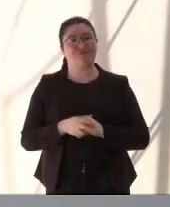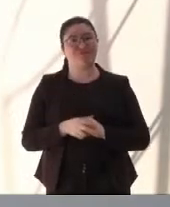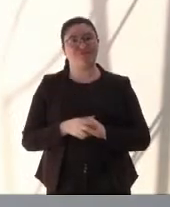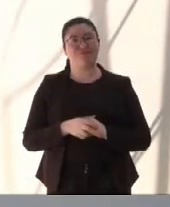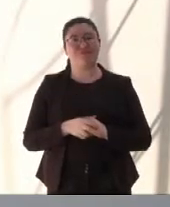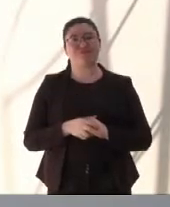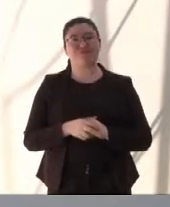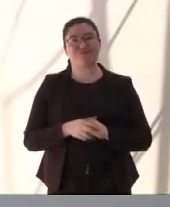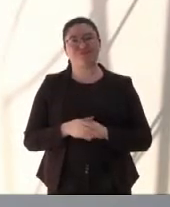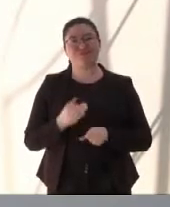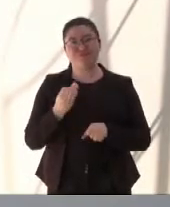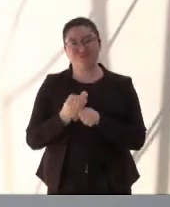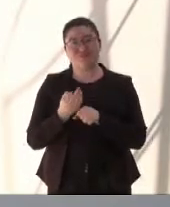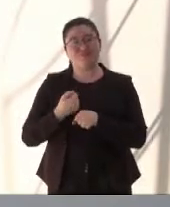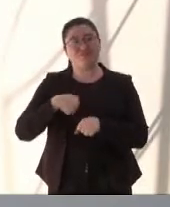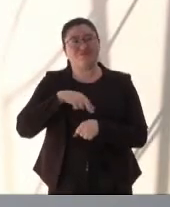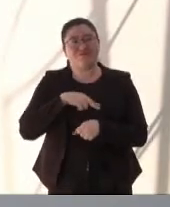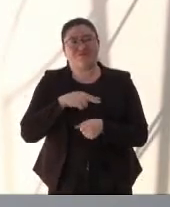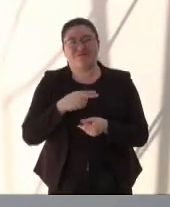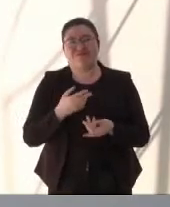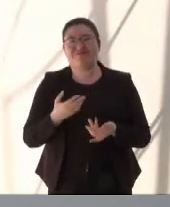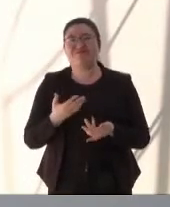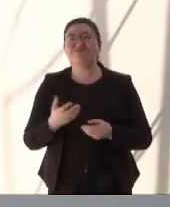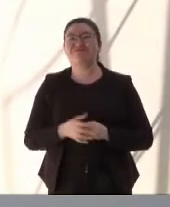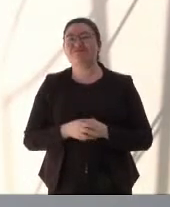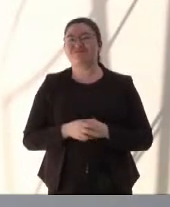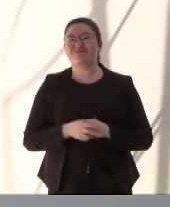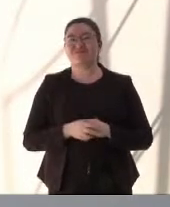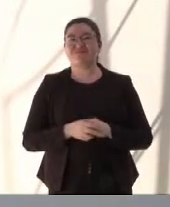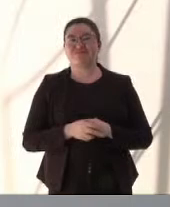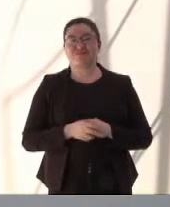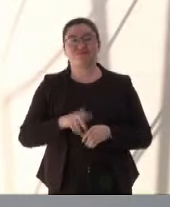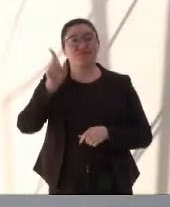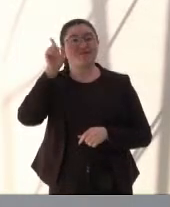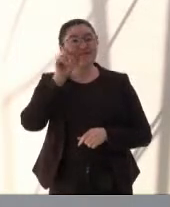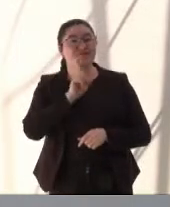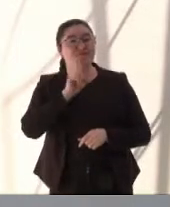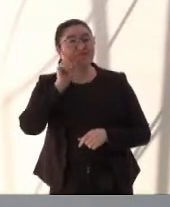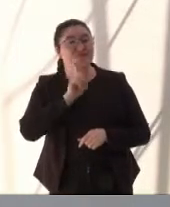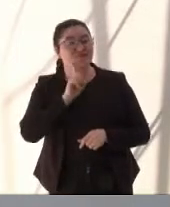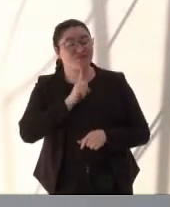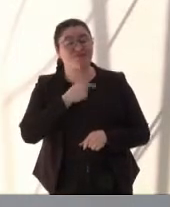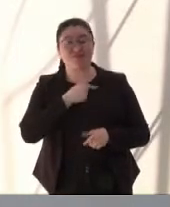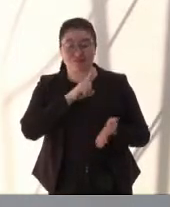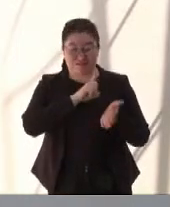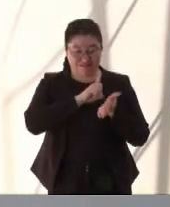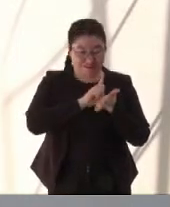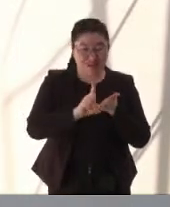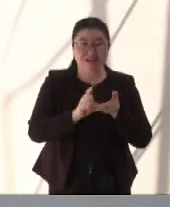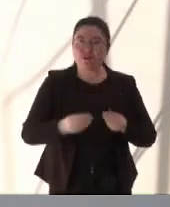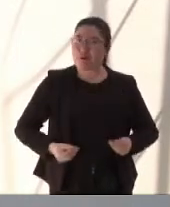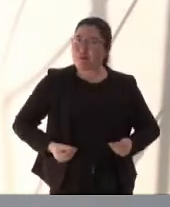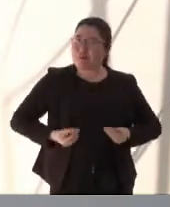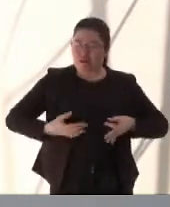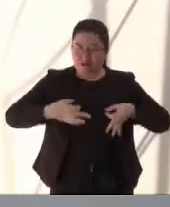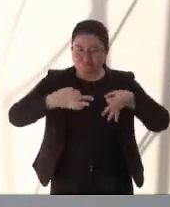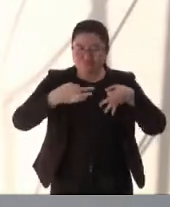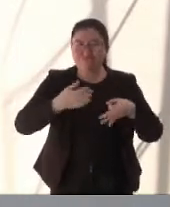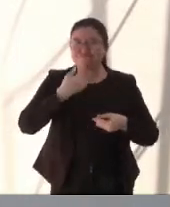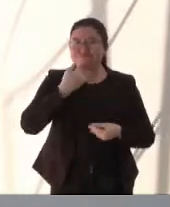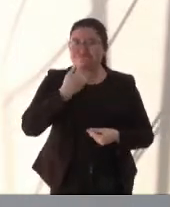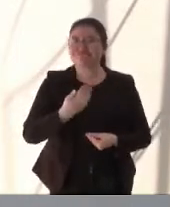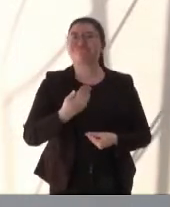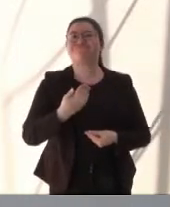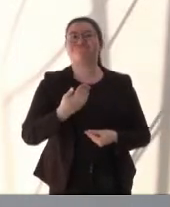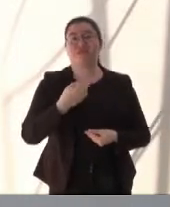nuestras prioridades fundamentales, el garantizarle a las mujeres su derecho a una vida digna, a vivir en paz y no ser